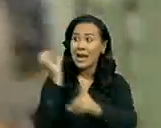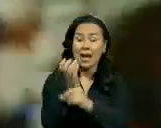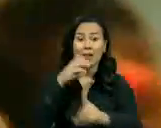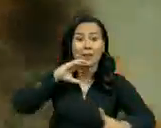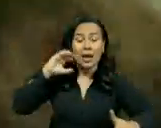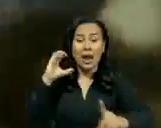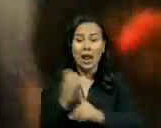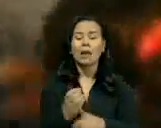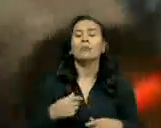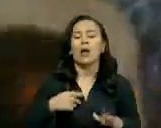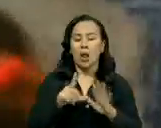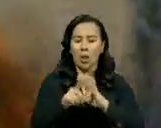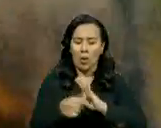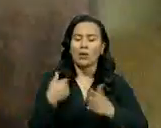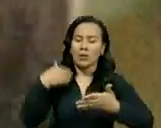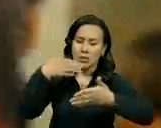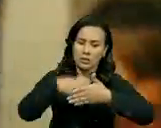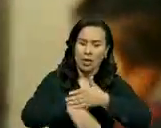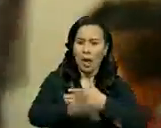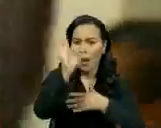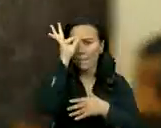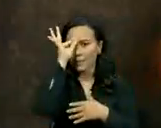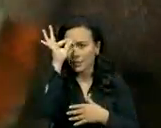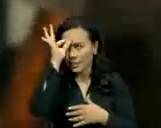Y así entraron al centro médico.